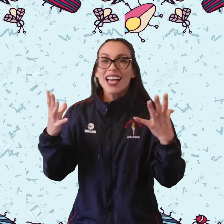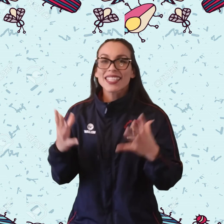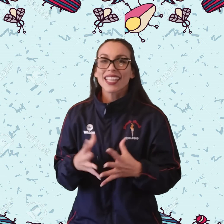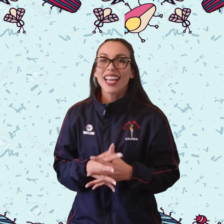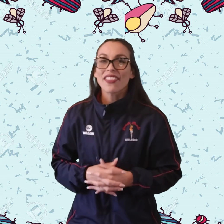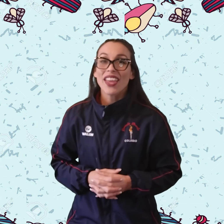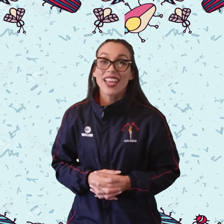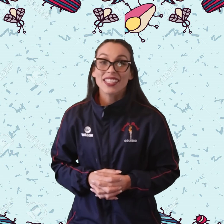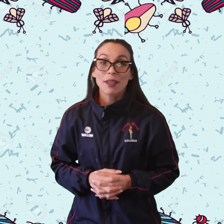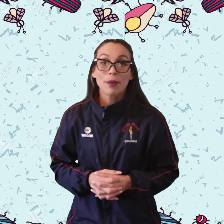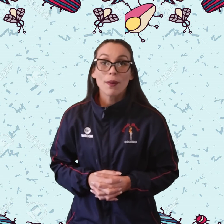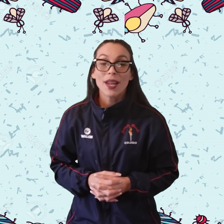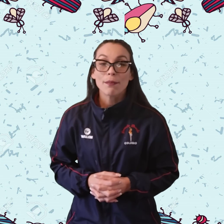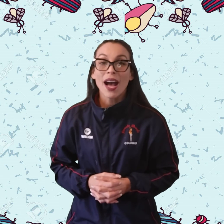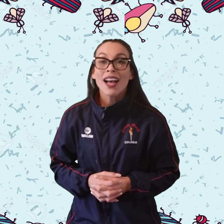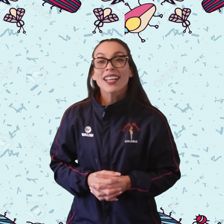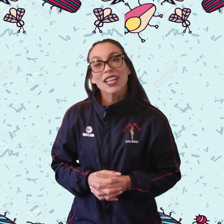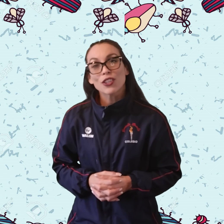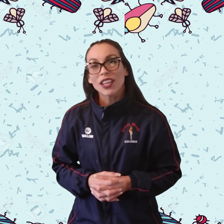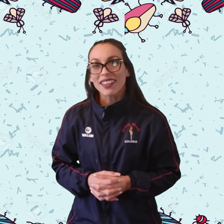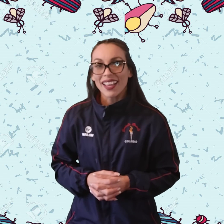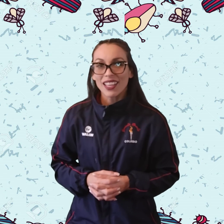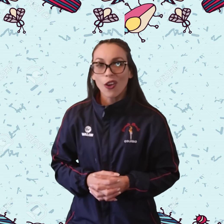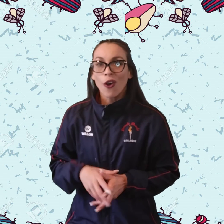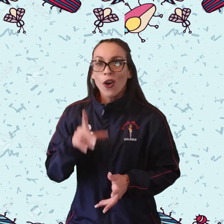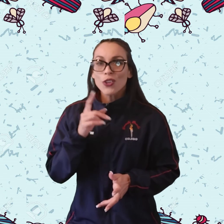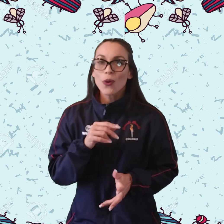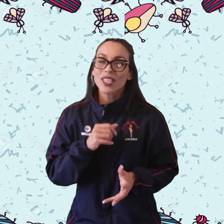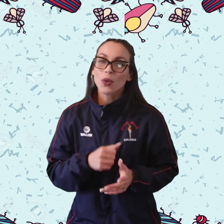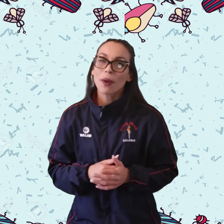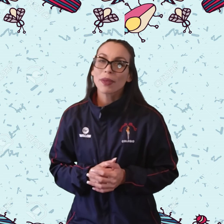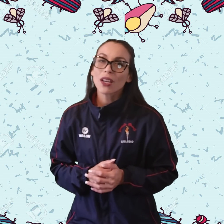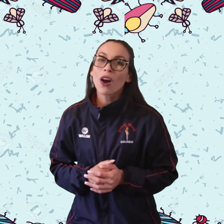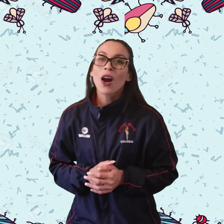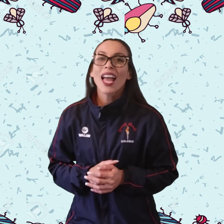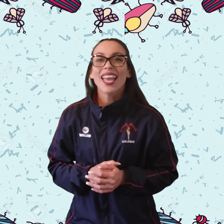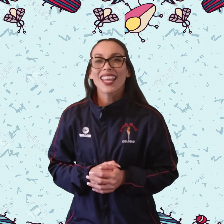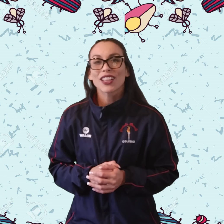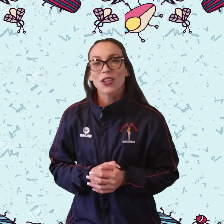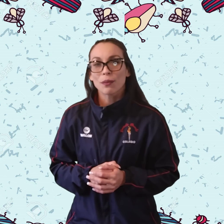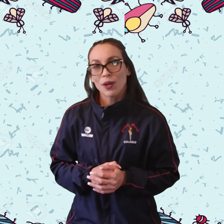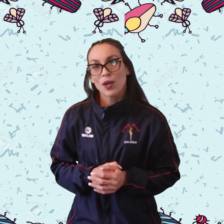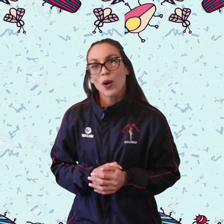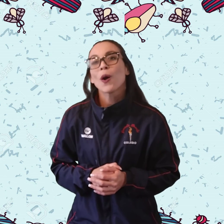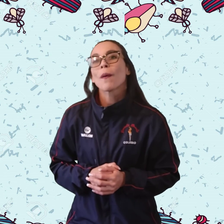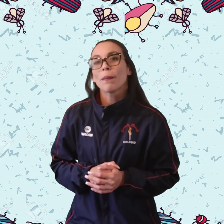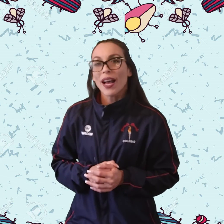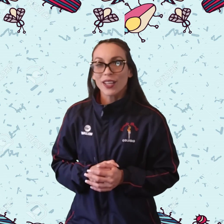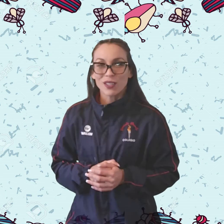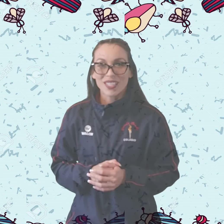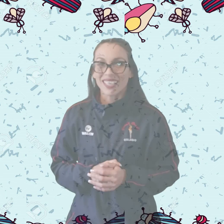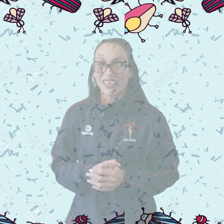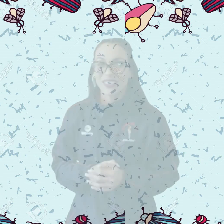más acerca de este problema que nos ha traído nuestro amigo, el entomólogo Baigoncito.